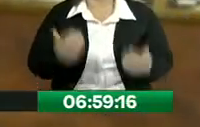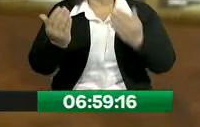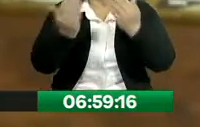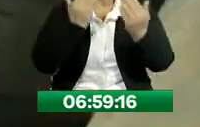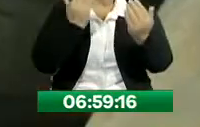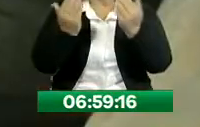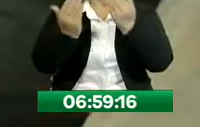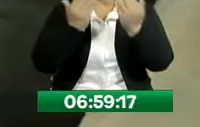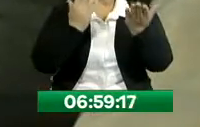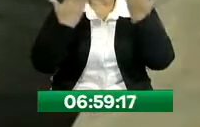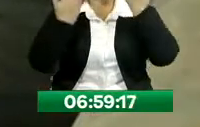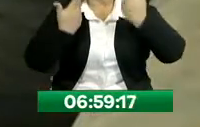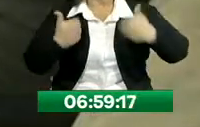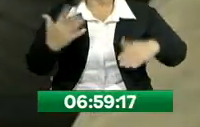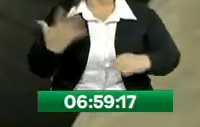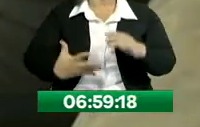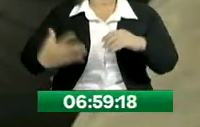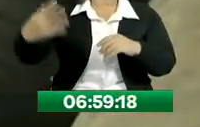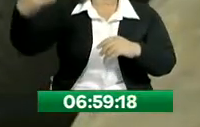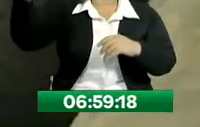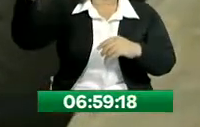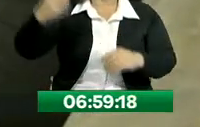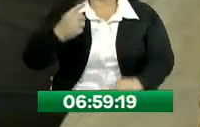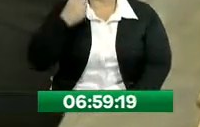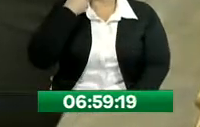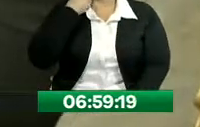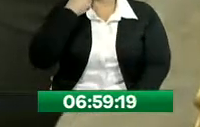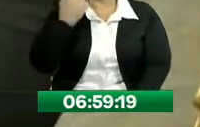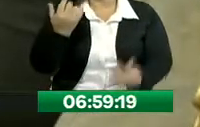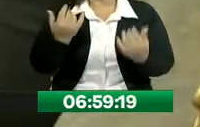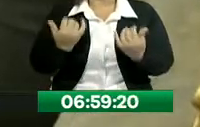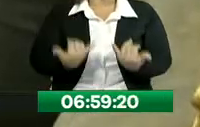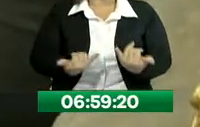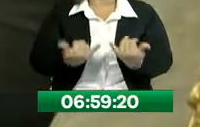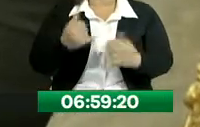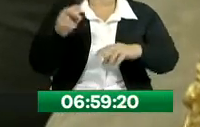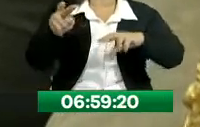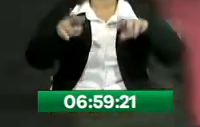viernes entreguen los resultados preliminares de esta visita. Informó Javier Gallo.